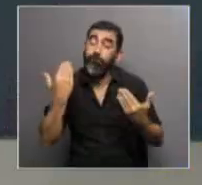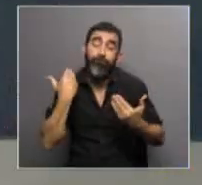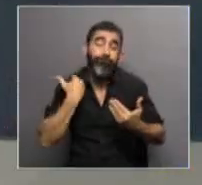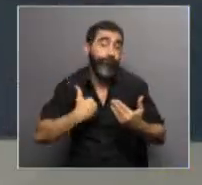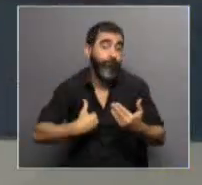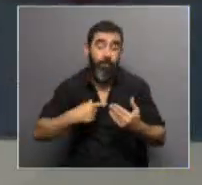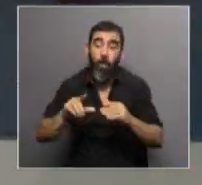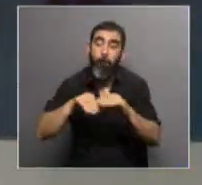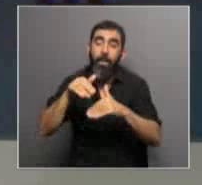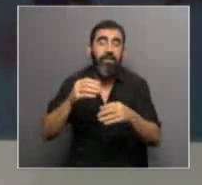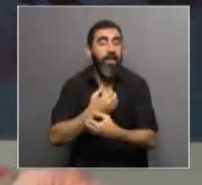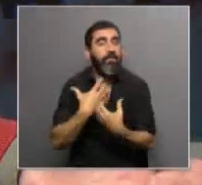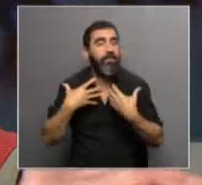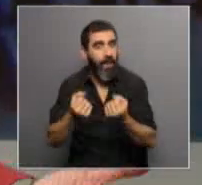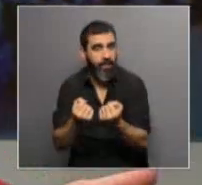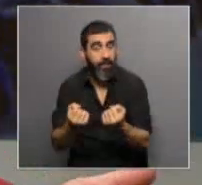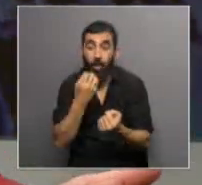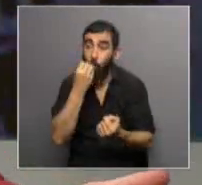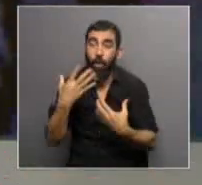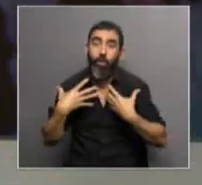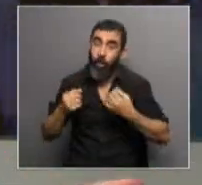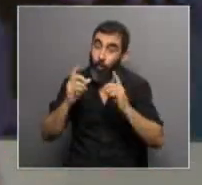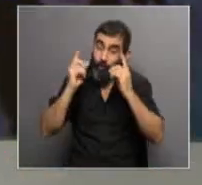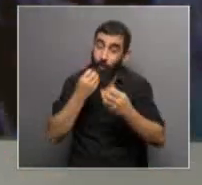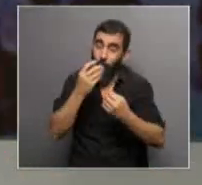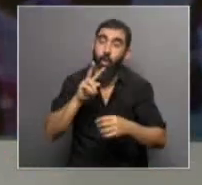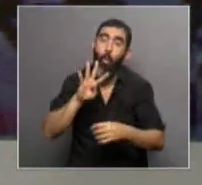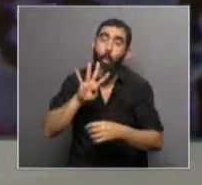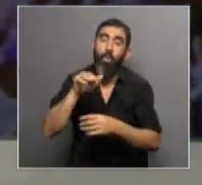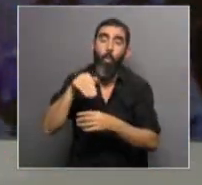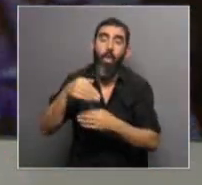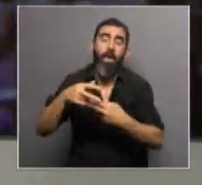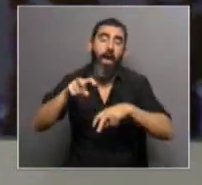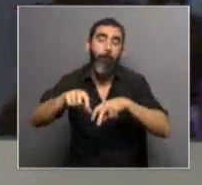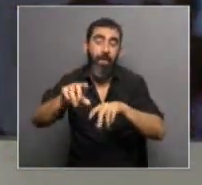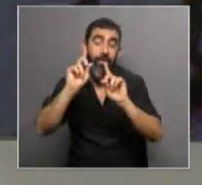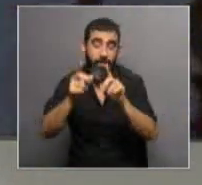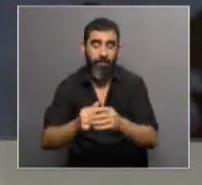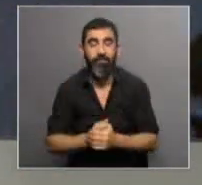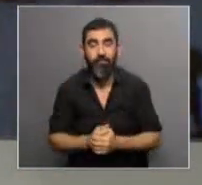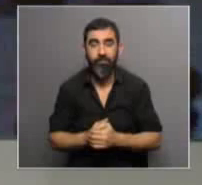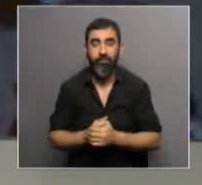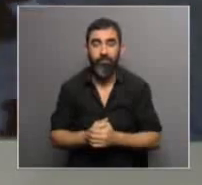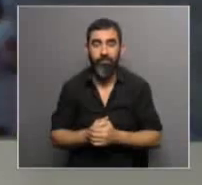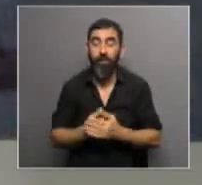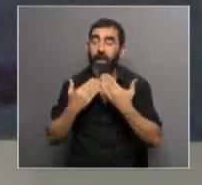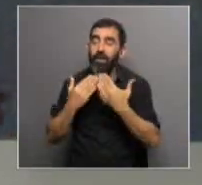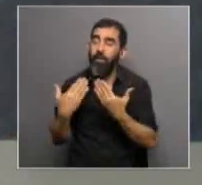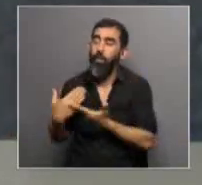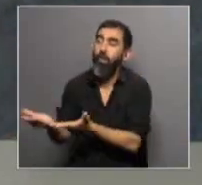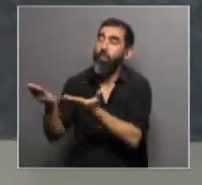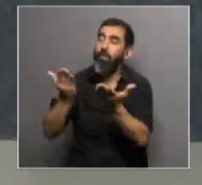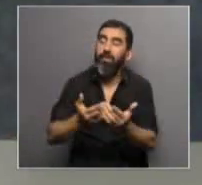porque la playa está sana y es bueno para la salud en arena muchísimas gracias y gracias a